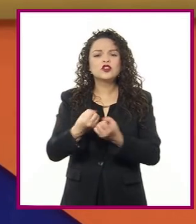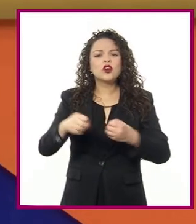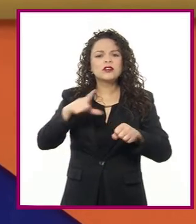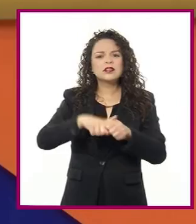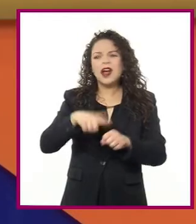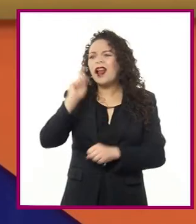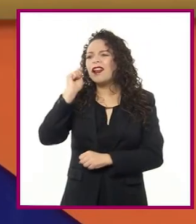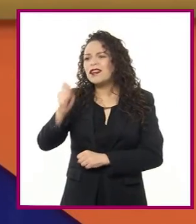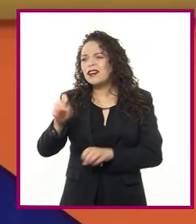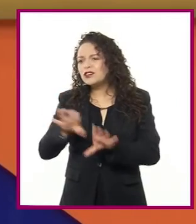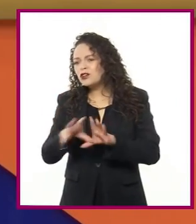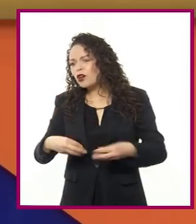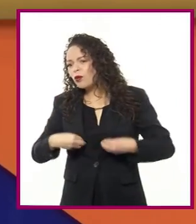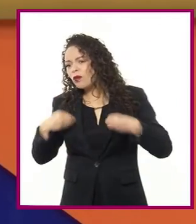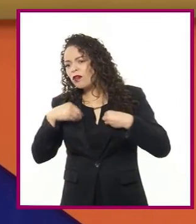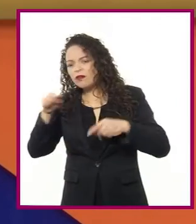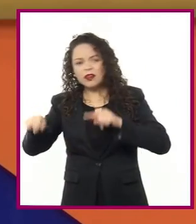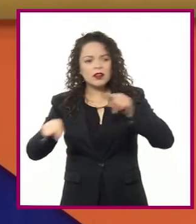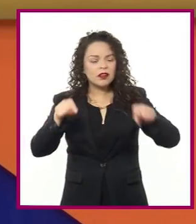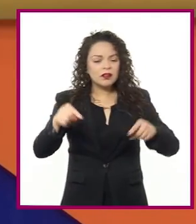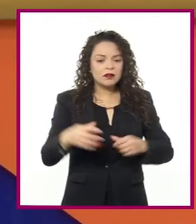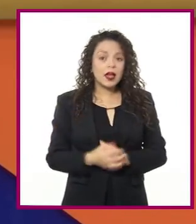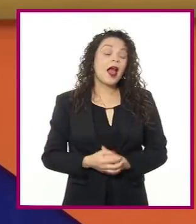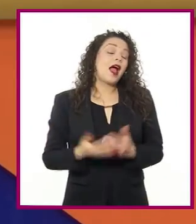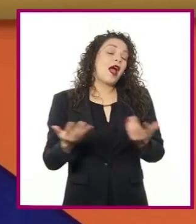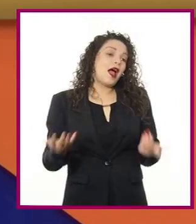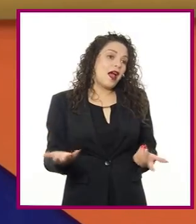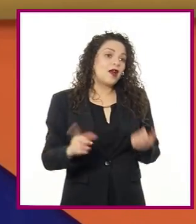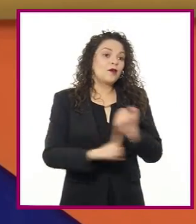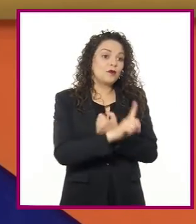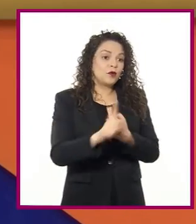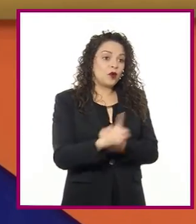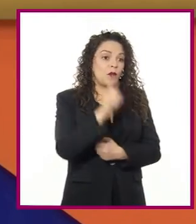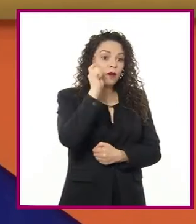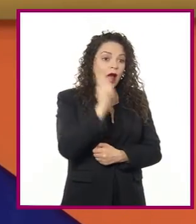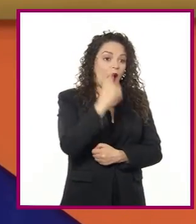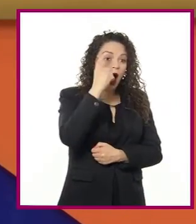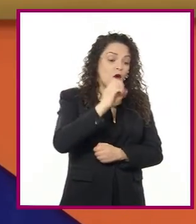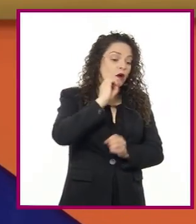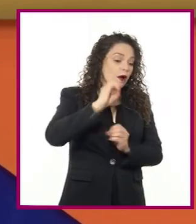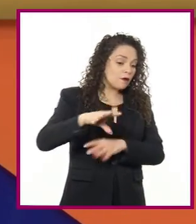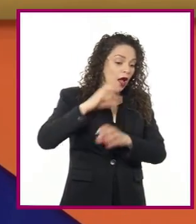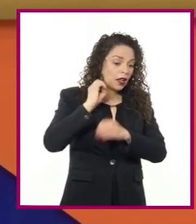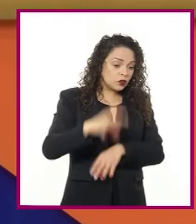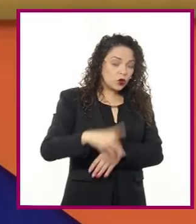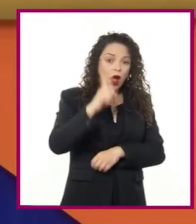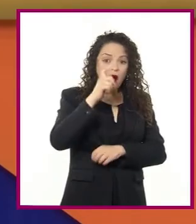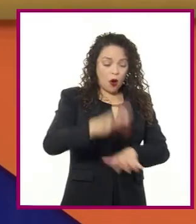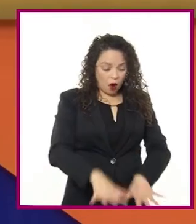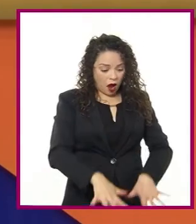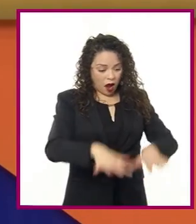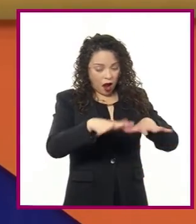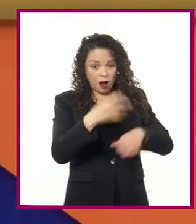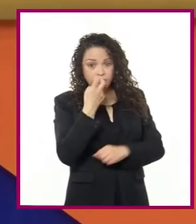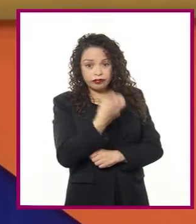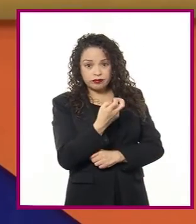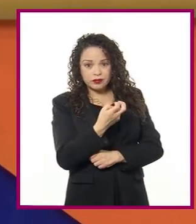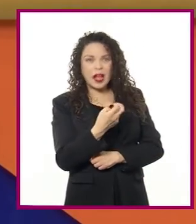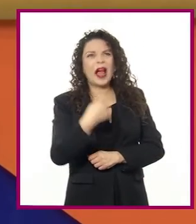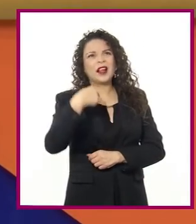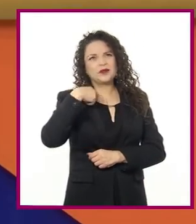Como estamos tratando el problema de la basura y de las inundaciones derivadas de la acumulación de desechos, yo dibujaría